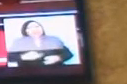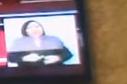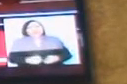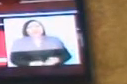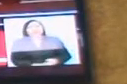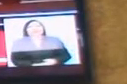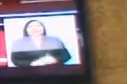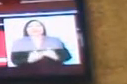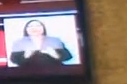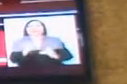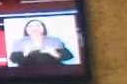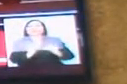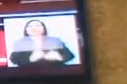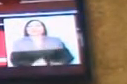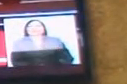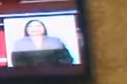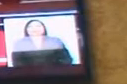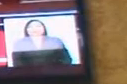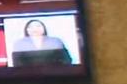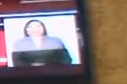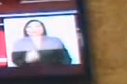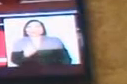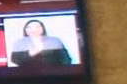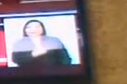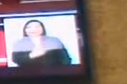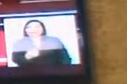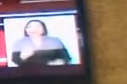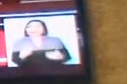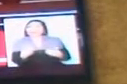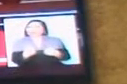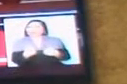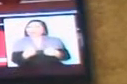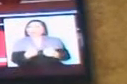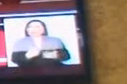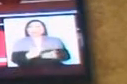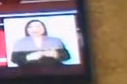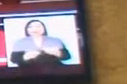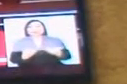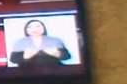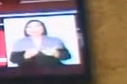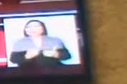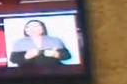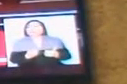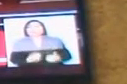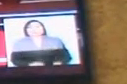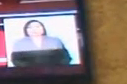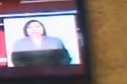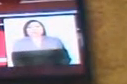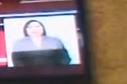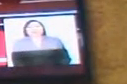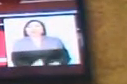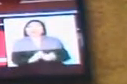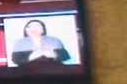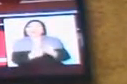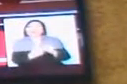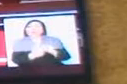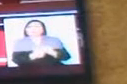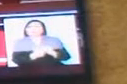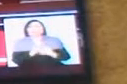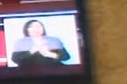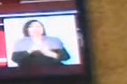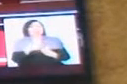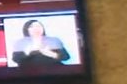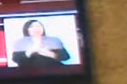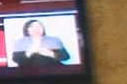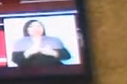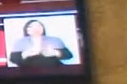y estabilidad. Por eso vamos a mantener lo que se ha hecho bien, modificar todo